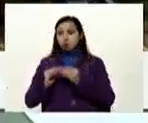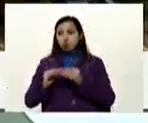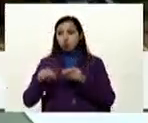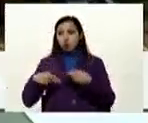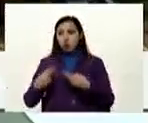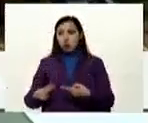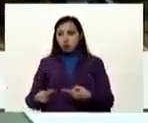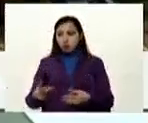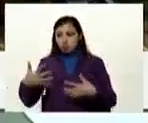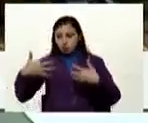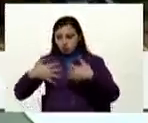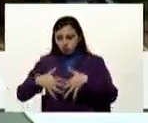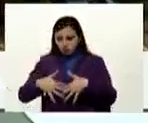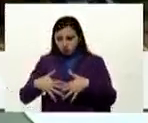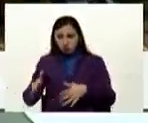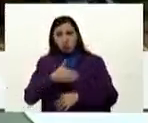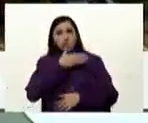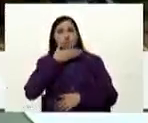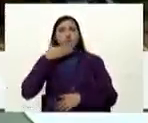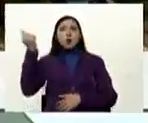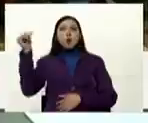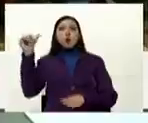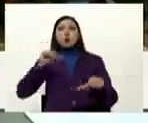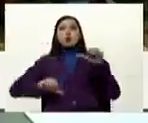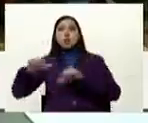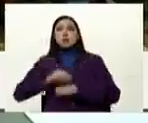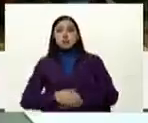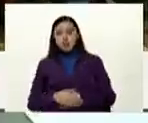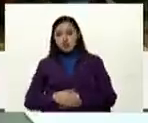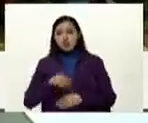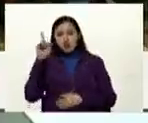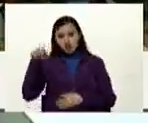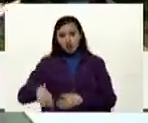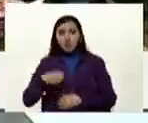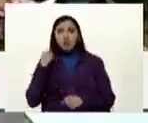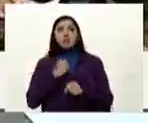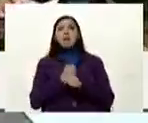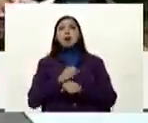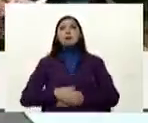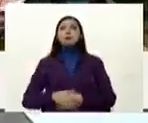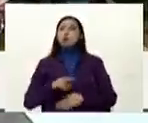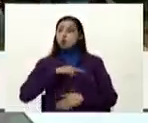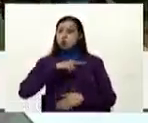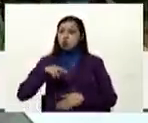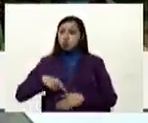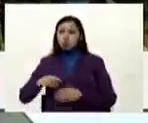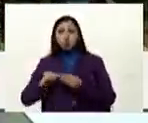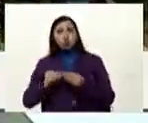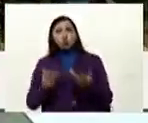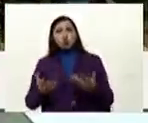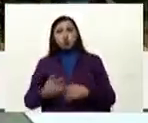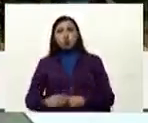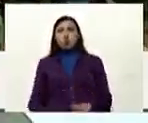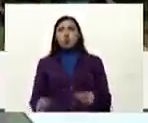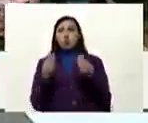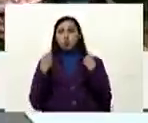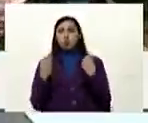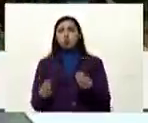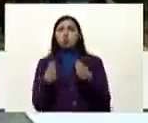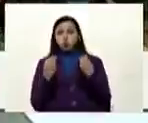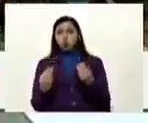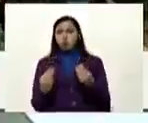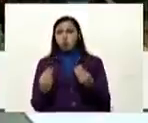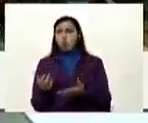innovación, ciencia y trabajo. ¿Y cuánto hemos recuperado? Centenares de